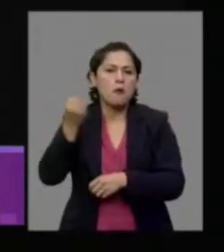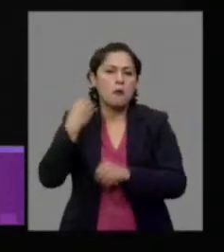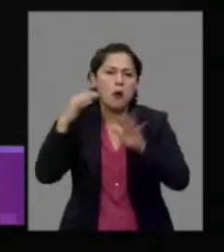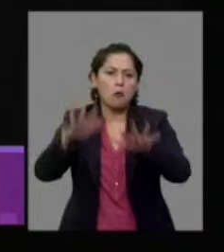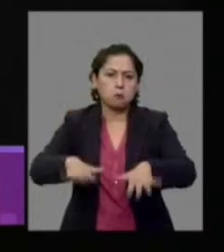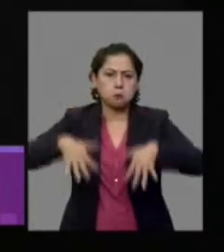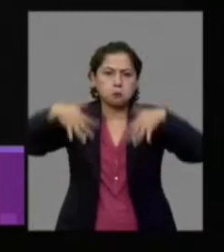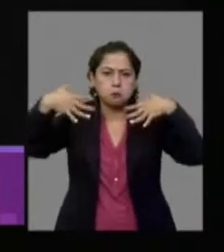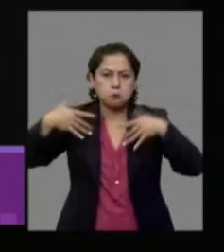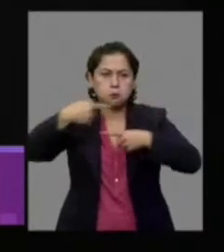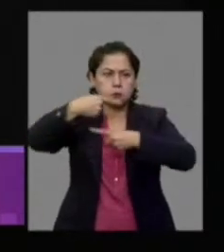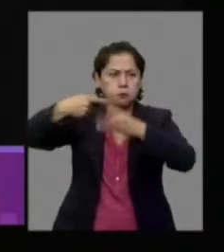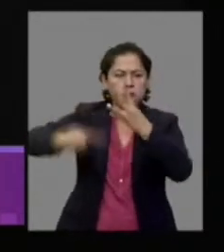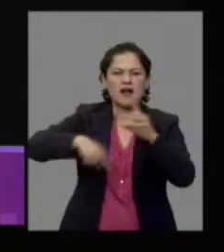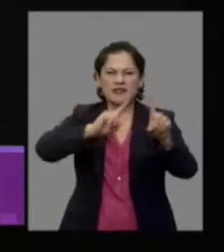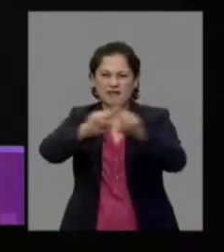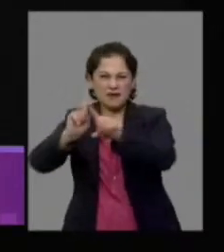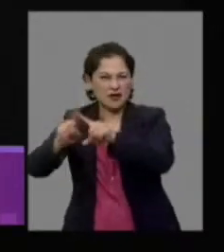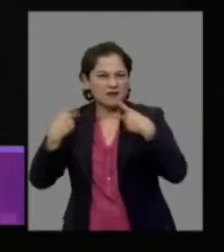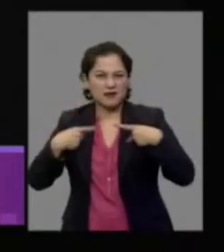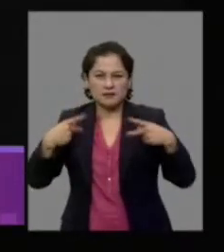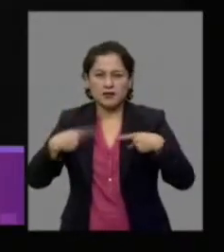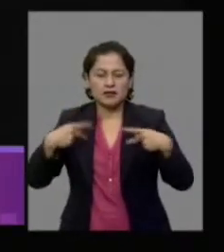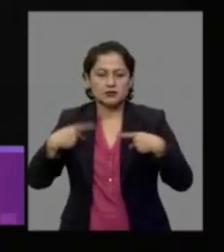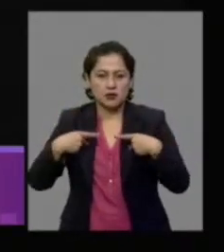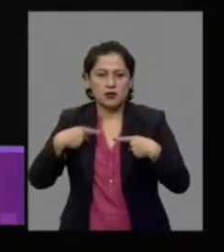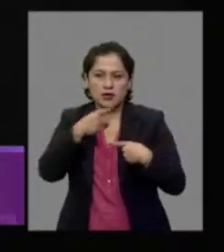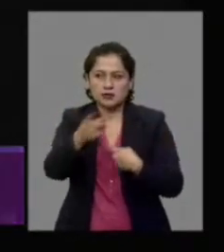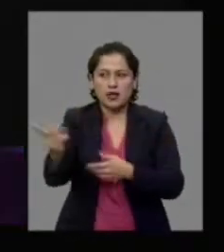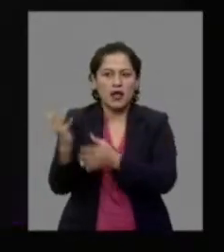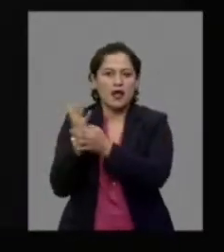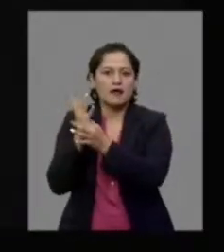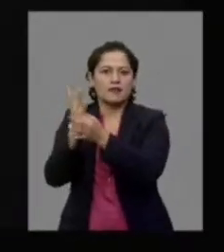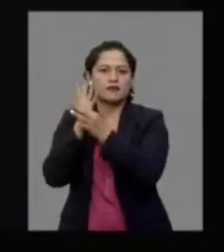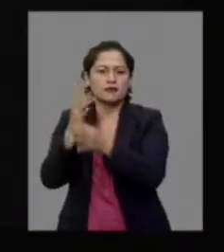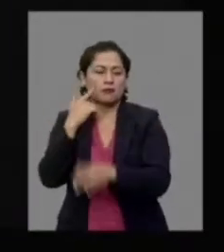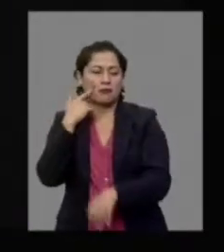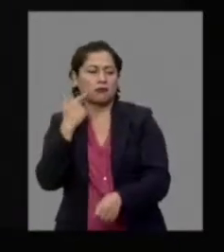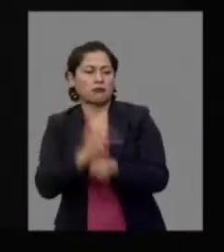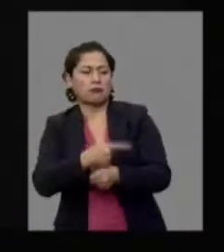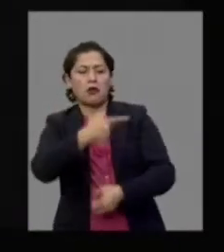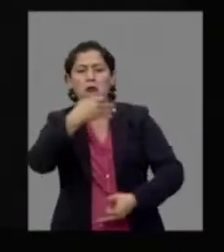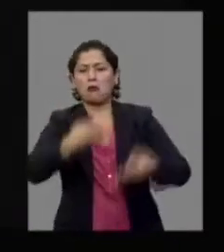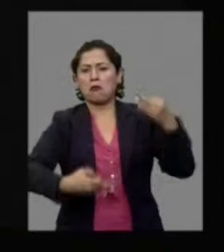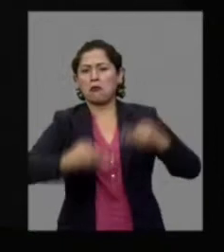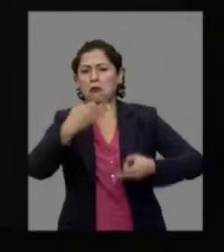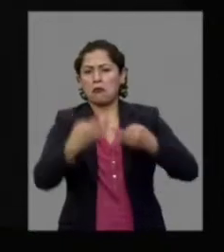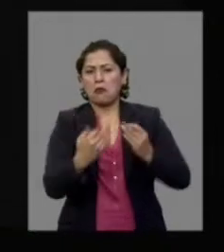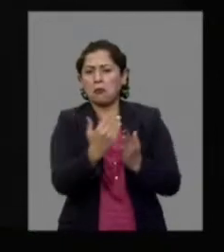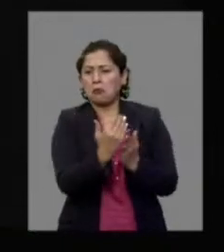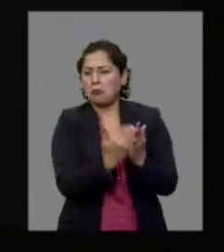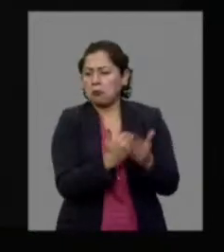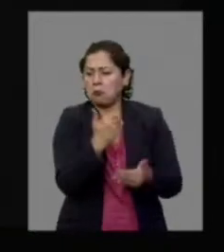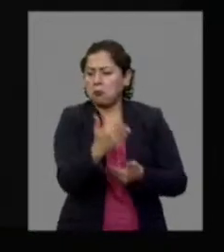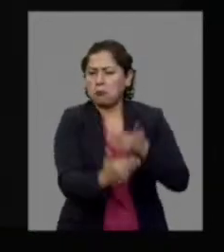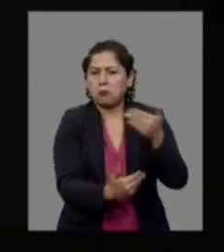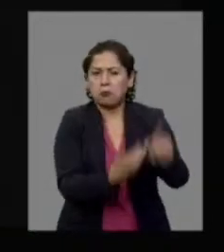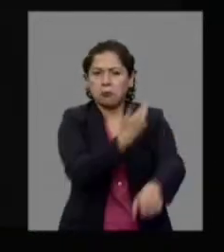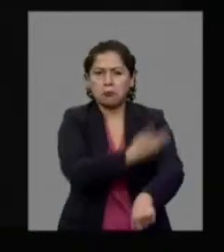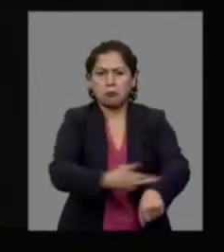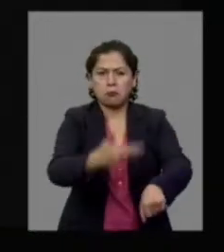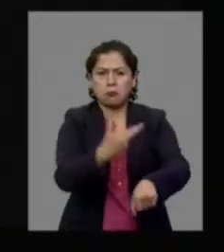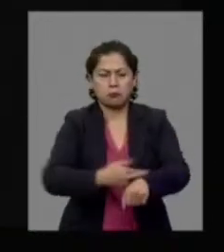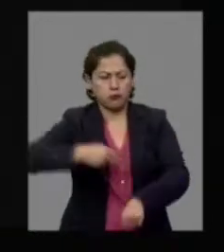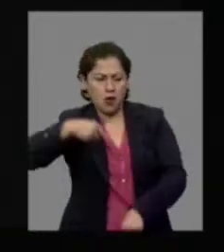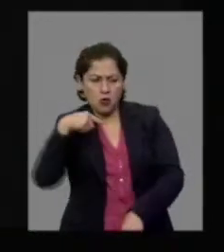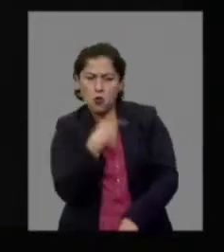los jueces lo que les importa son las formalidades y que sueltan a los delincuentes